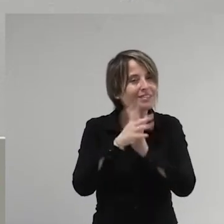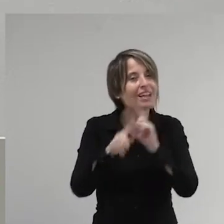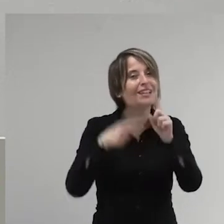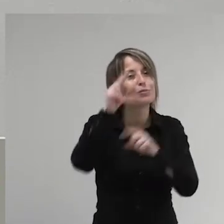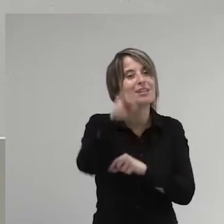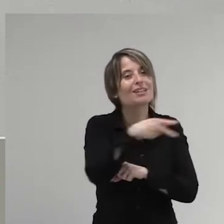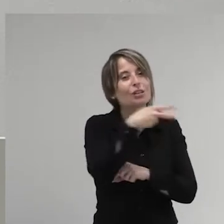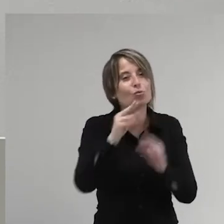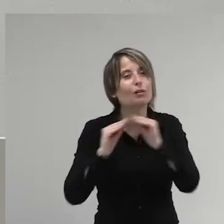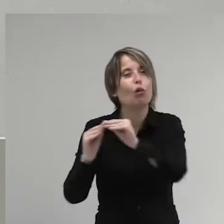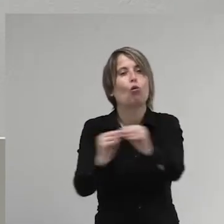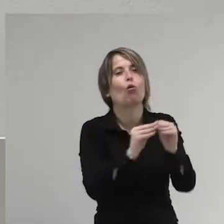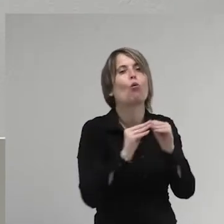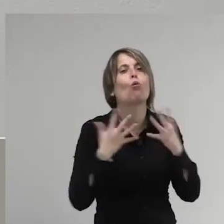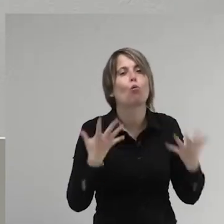nos da en su conjunto,